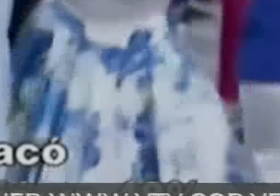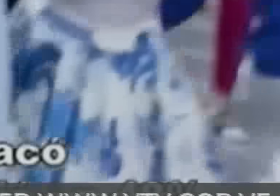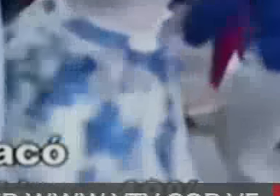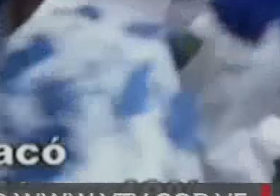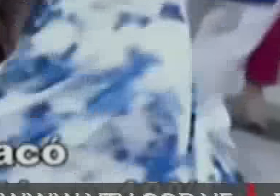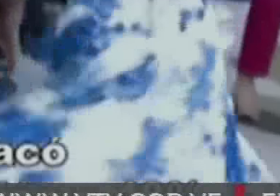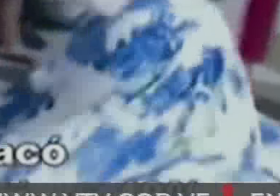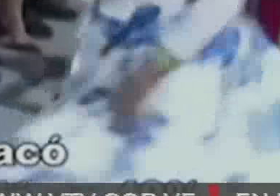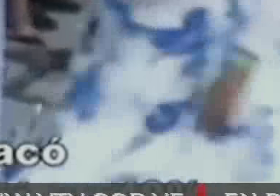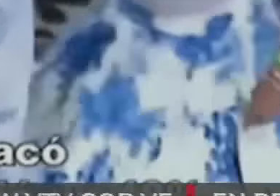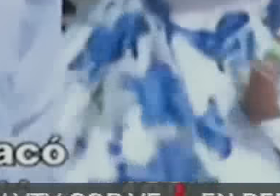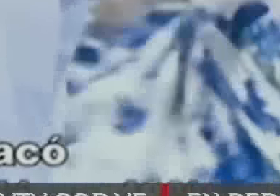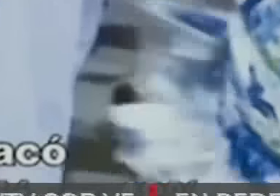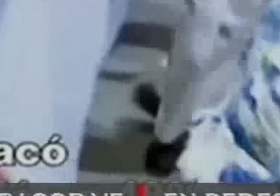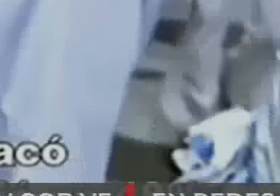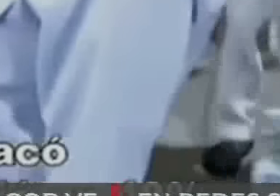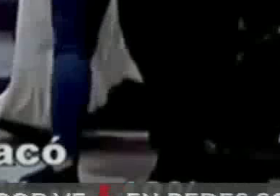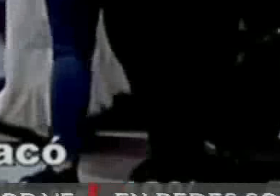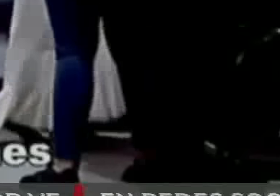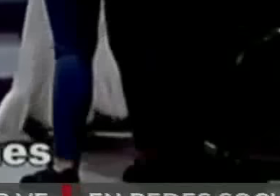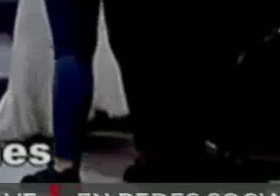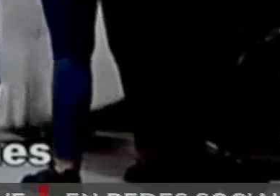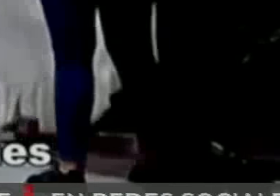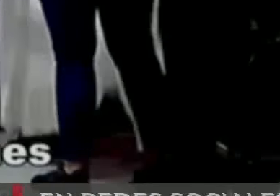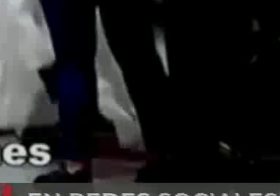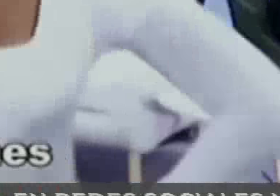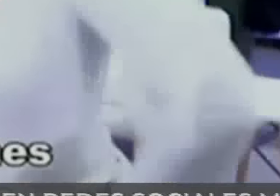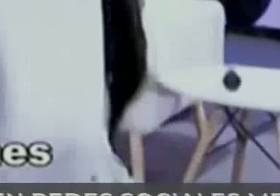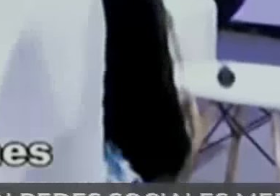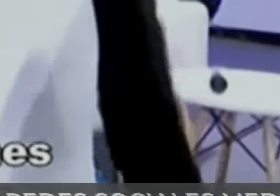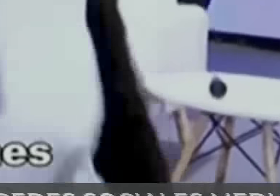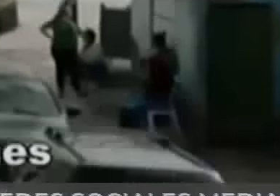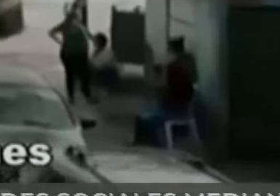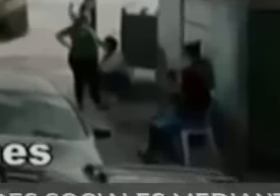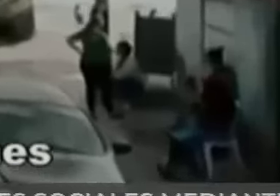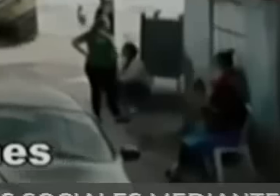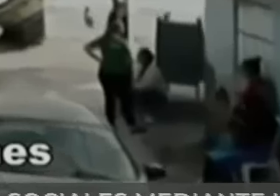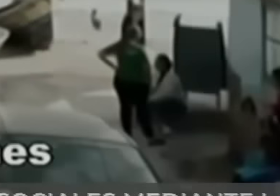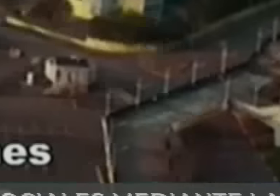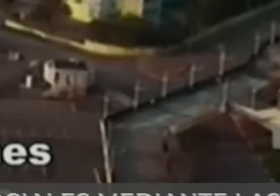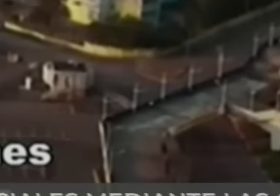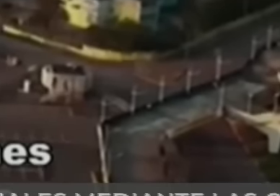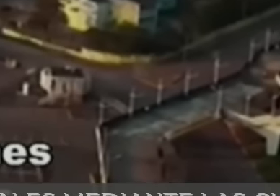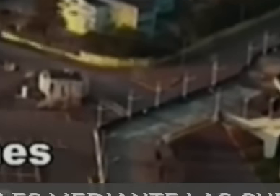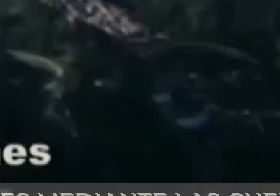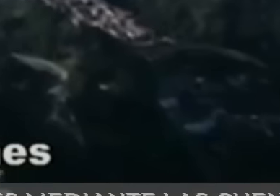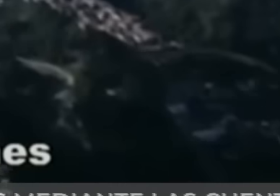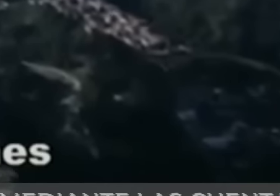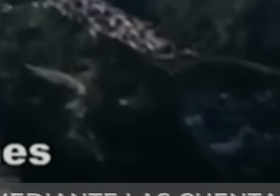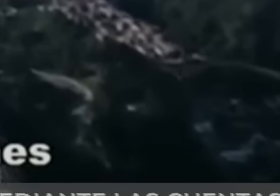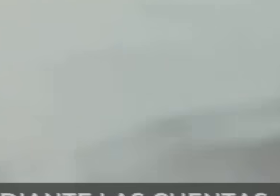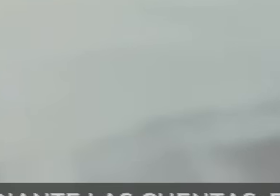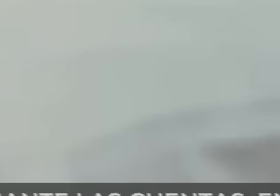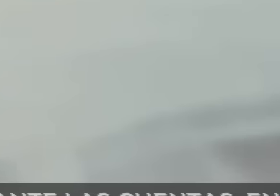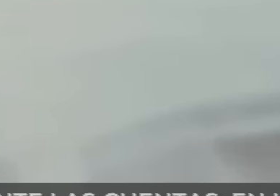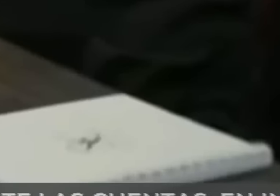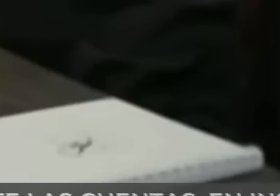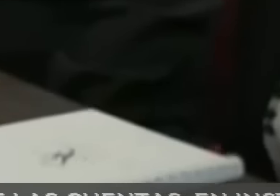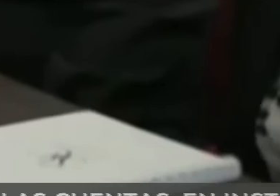colombo-venezolano creció un 48% y que van en ascenso las inversiones en hoteles, posadas y